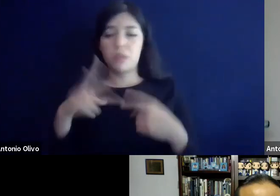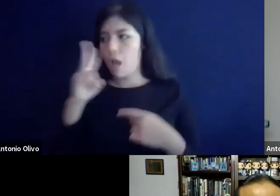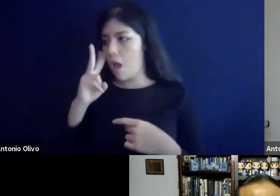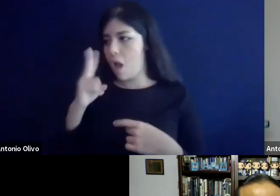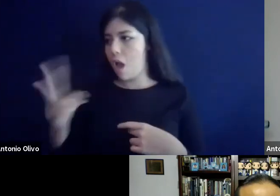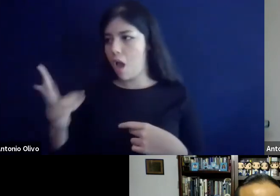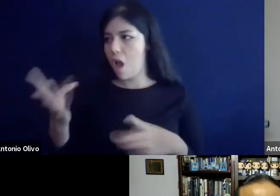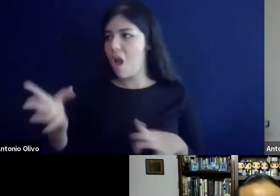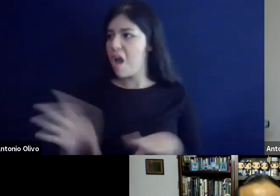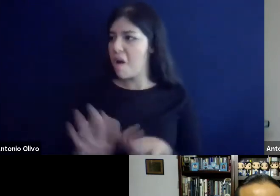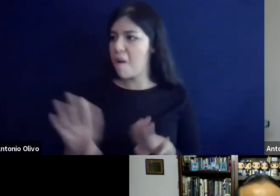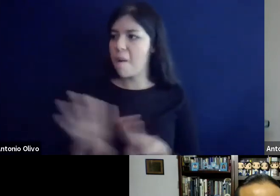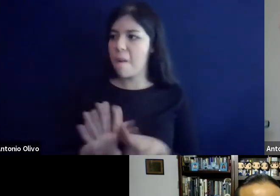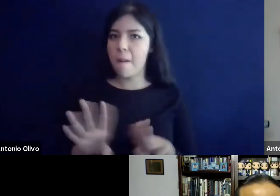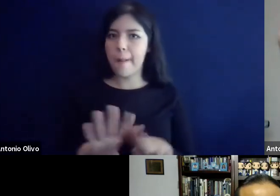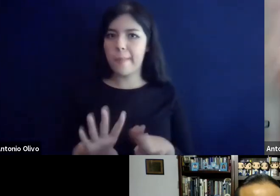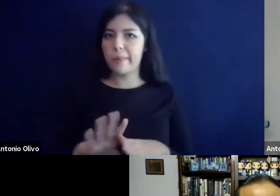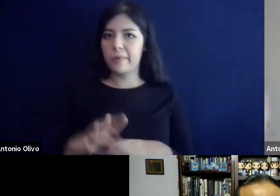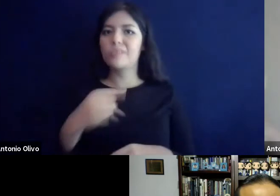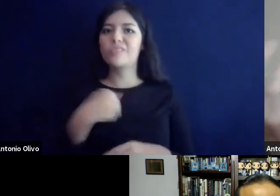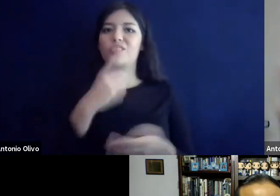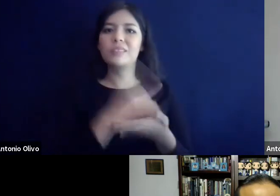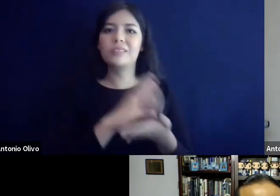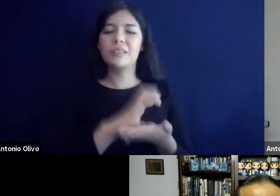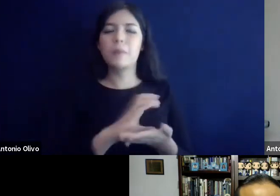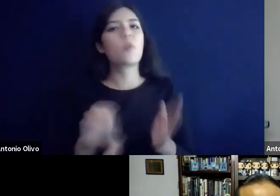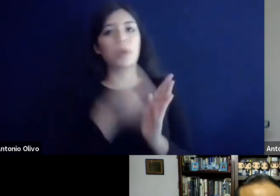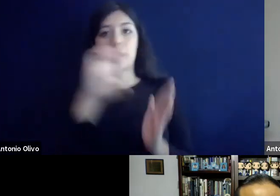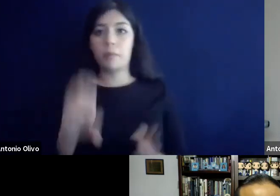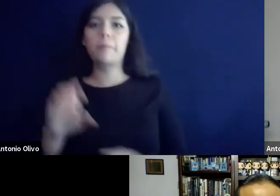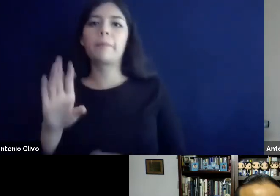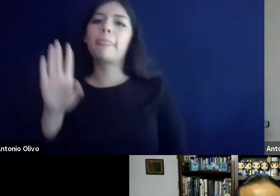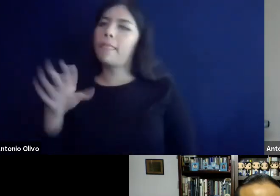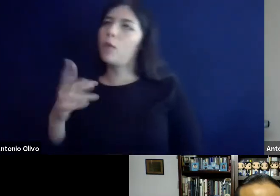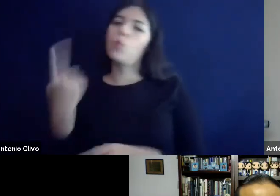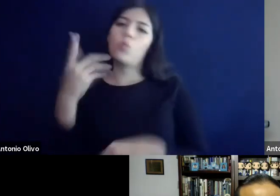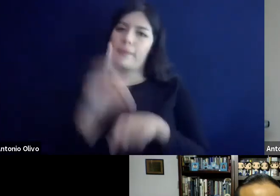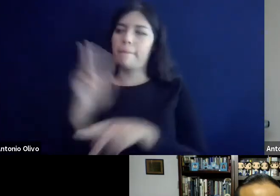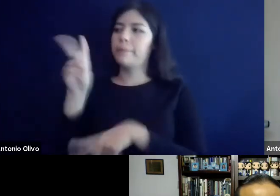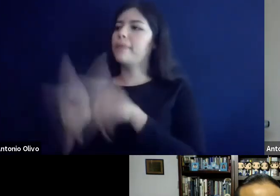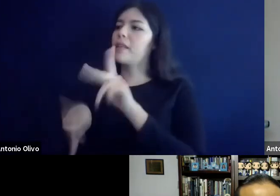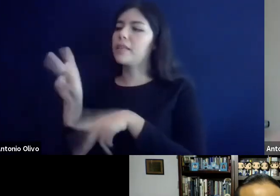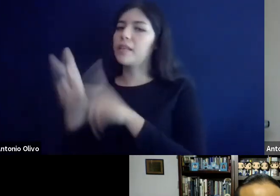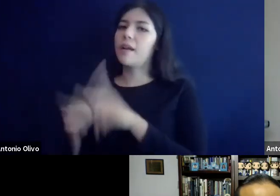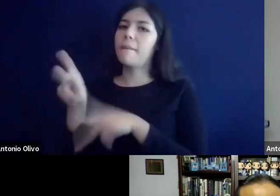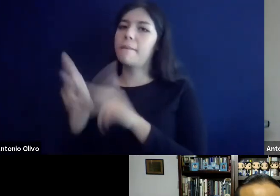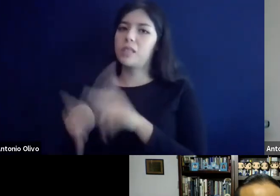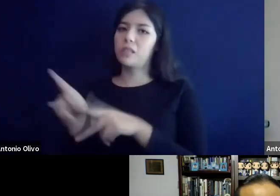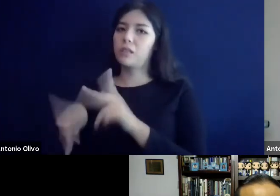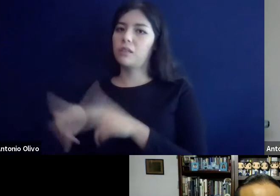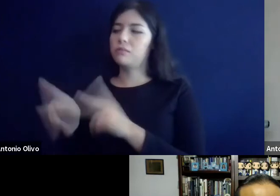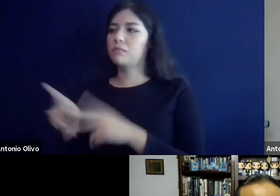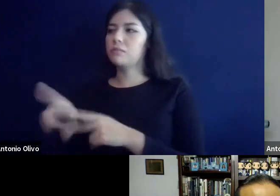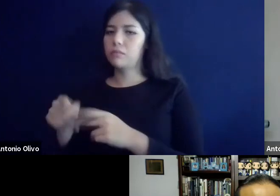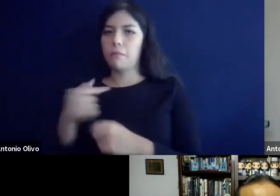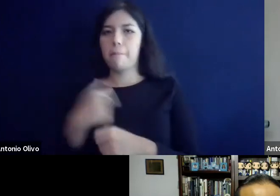Cabrón. No. Pero te lo expliqué ayer, güey. No. O sea, esto sí, o sea, afortunadamente,